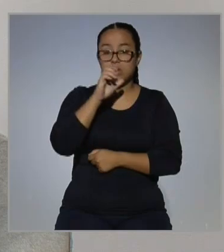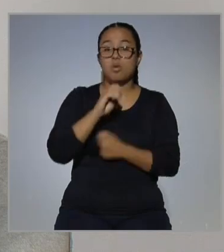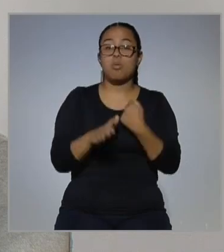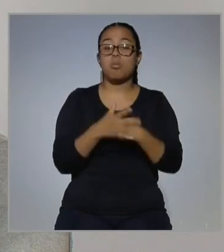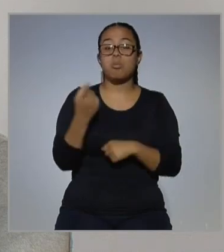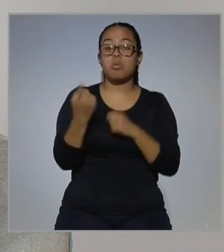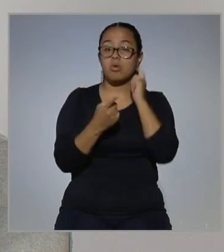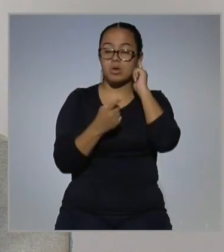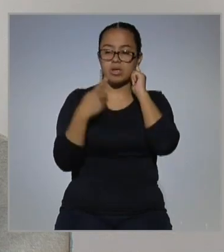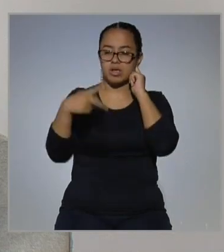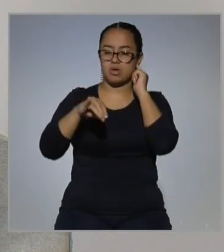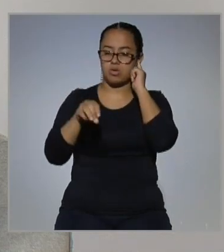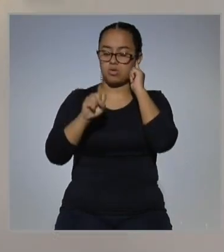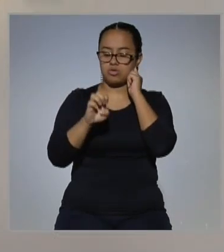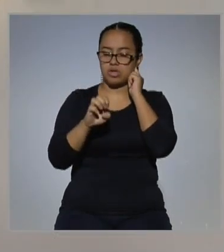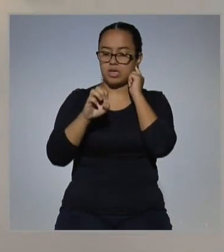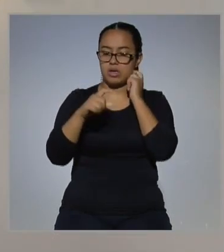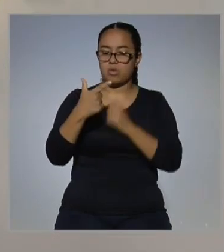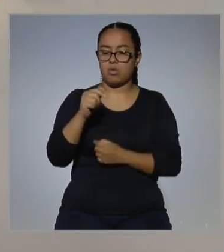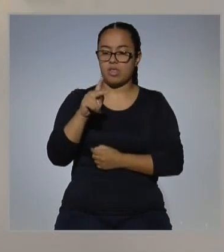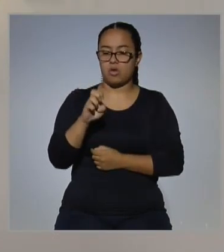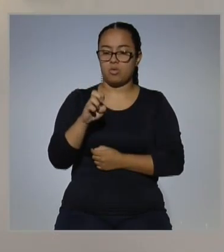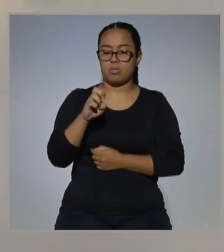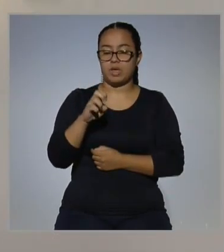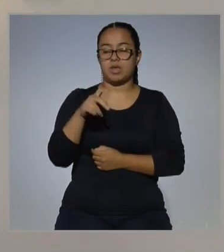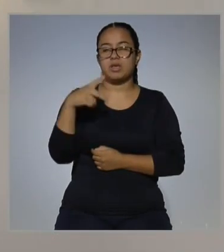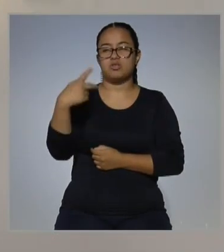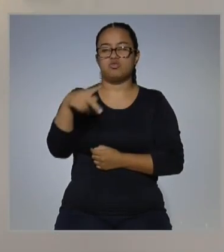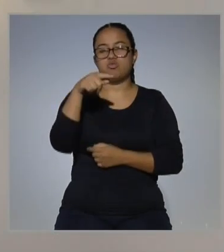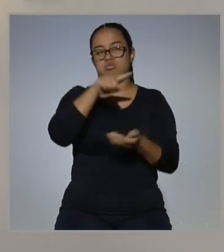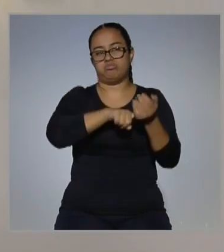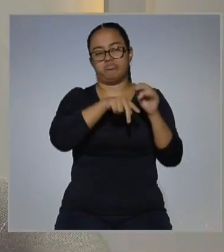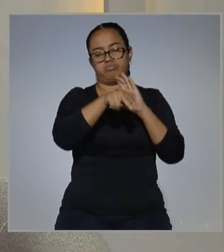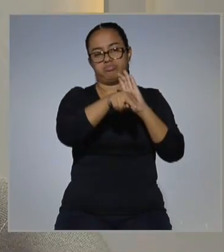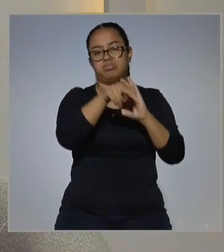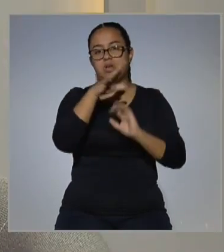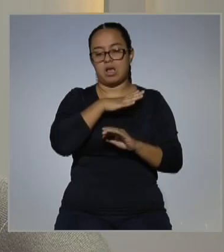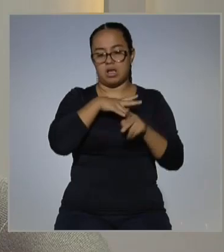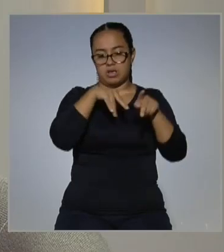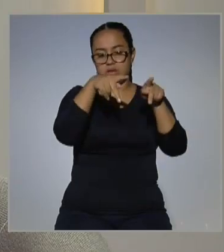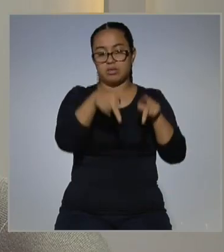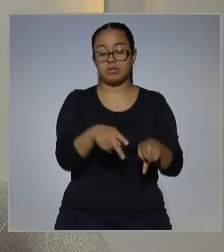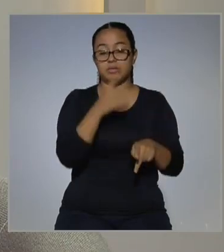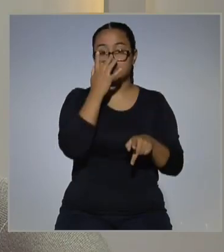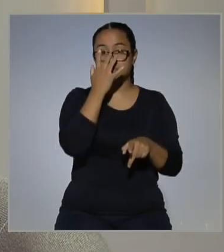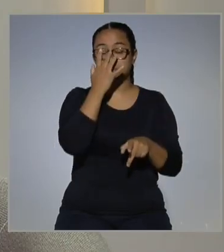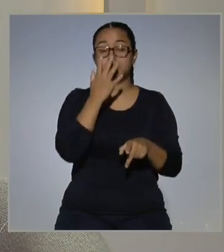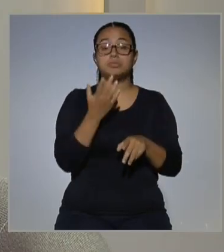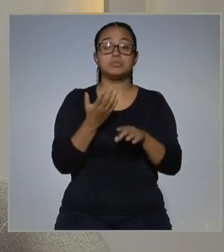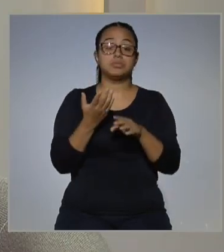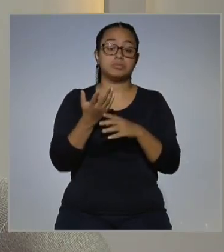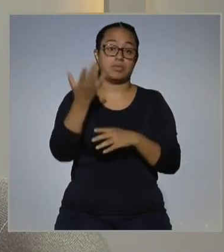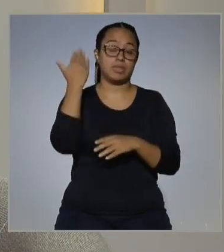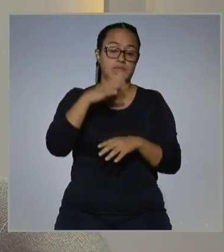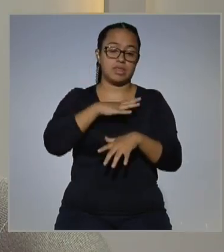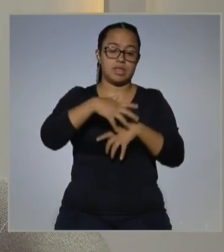a que es la cuna de José Guadalupe Posada y su célebre Catrina y estampas de calaveras. Se llevaban a cabo desfiles y ofrendas